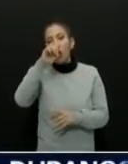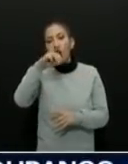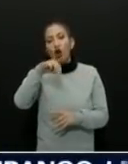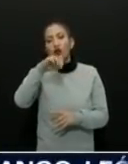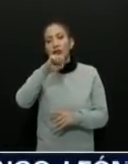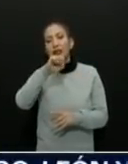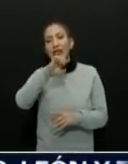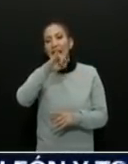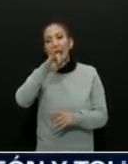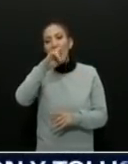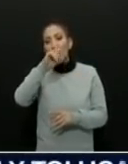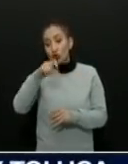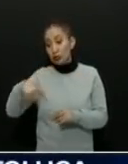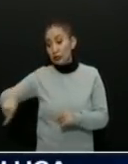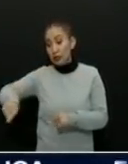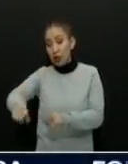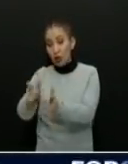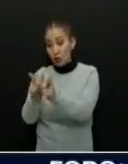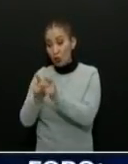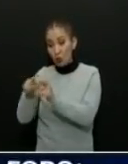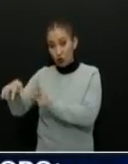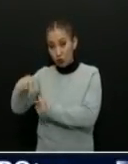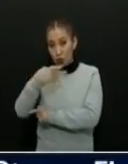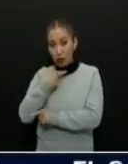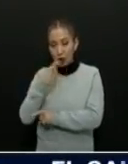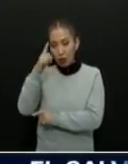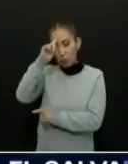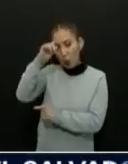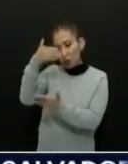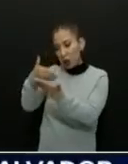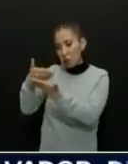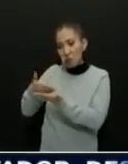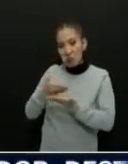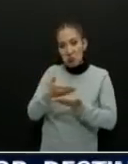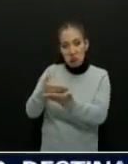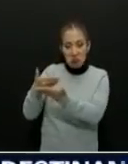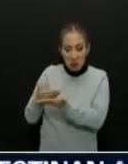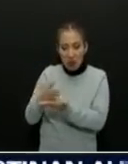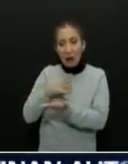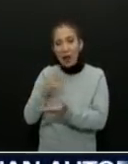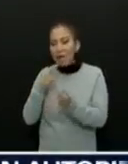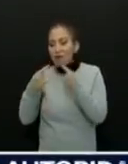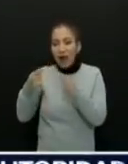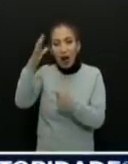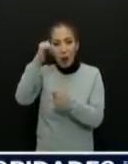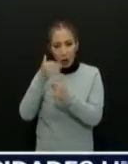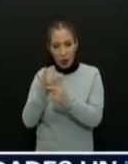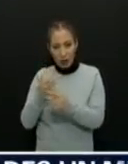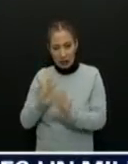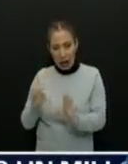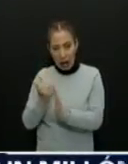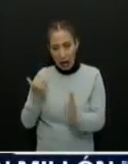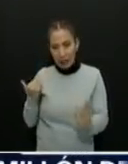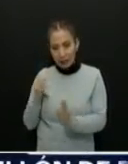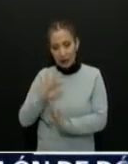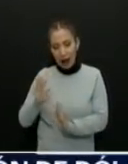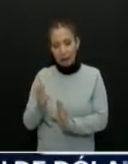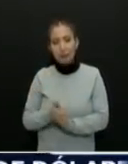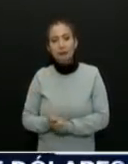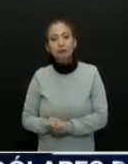Y los partidos hicieron propuestas y ya había un acuerdo previo